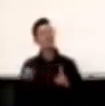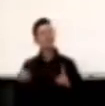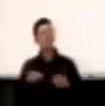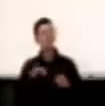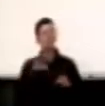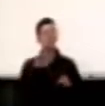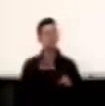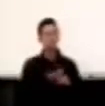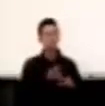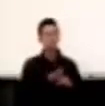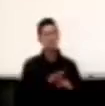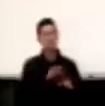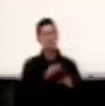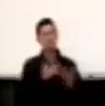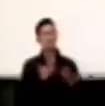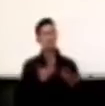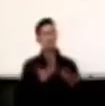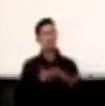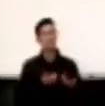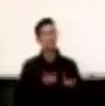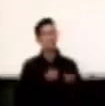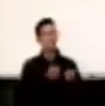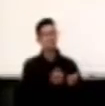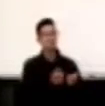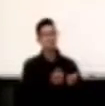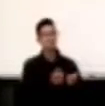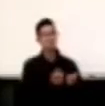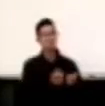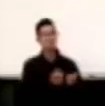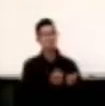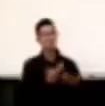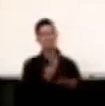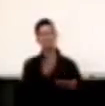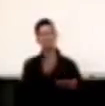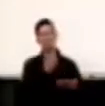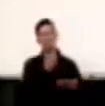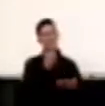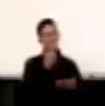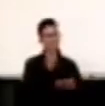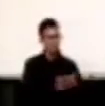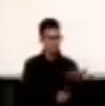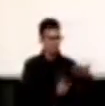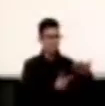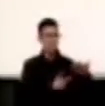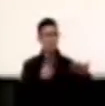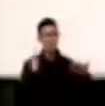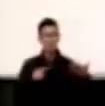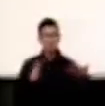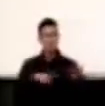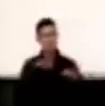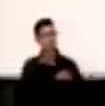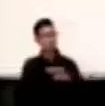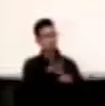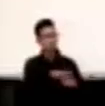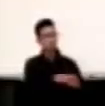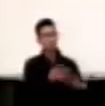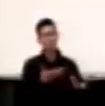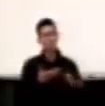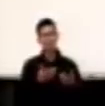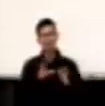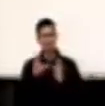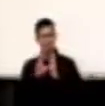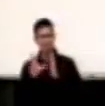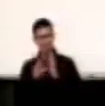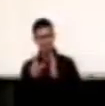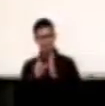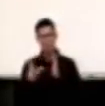de votos en cargos, y puede ser listas abiertas, listas cerradas, voto preferencial,